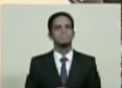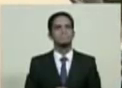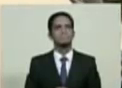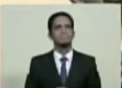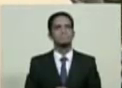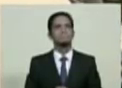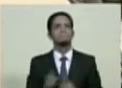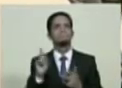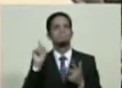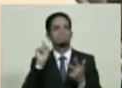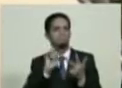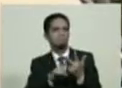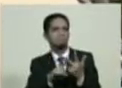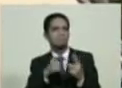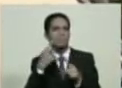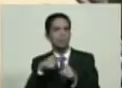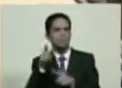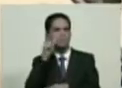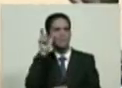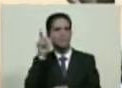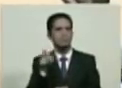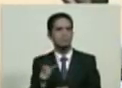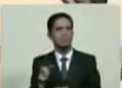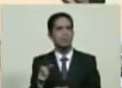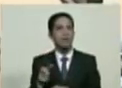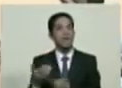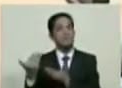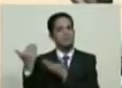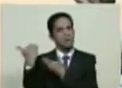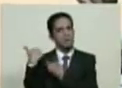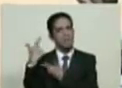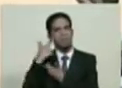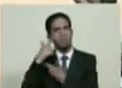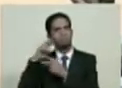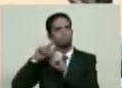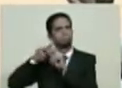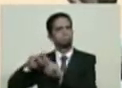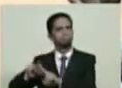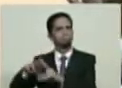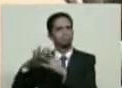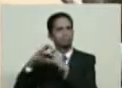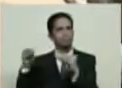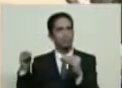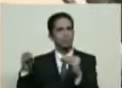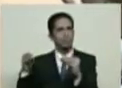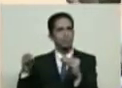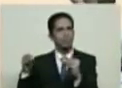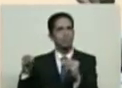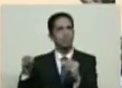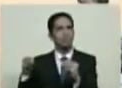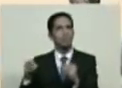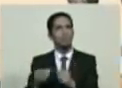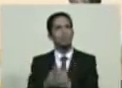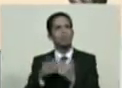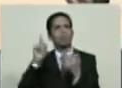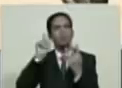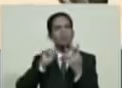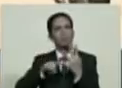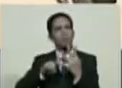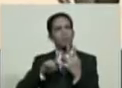Ángel Emiro Báez Pérez, encargado de resguardar todas las láminas. Juan Dimas González